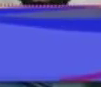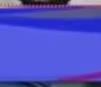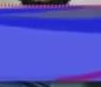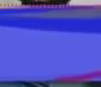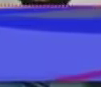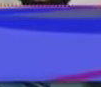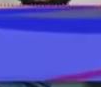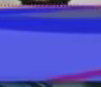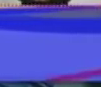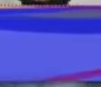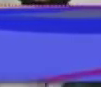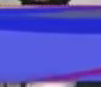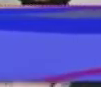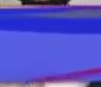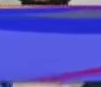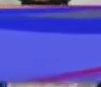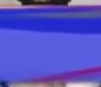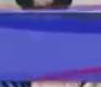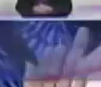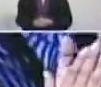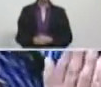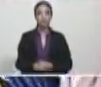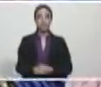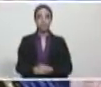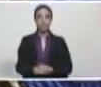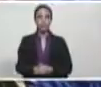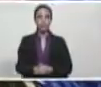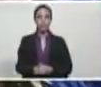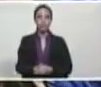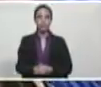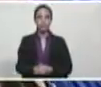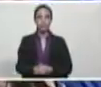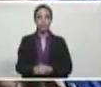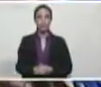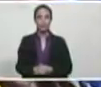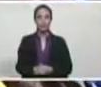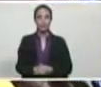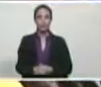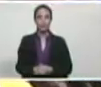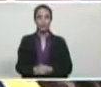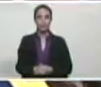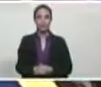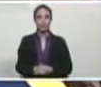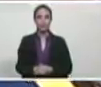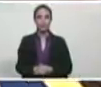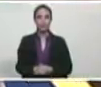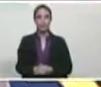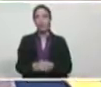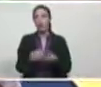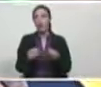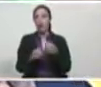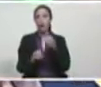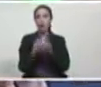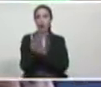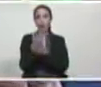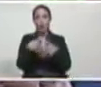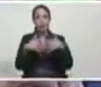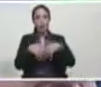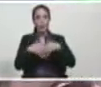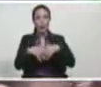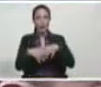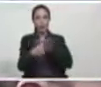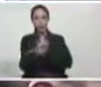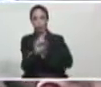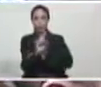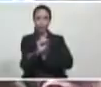Efectivamente, presidente, el lanzamiento de este motor, el